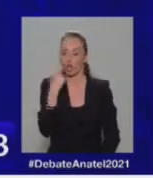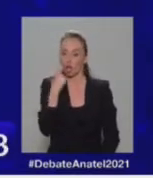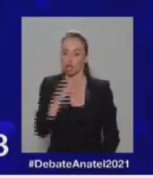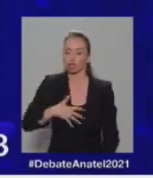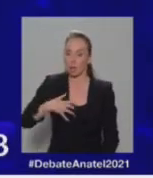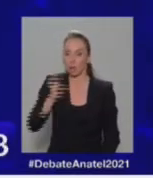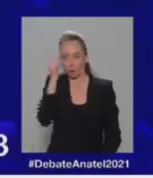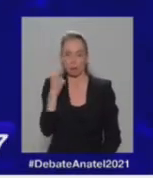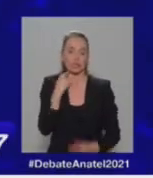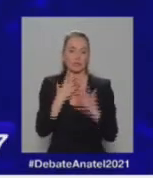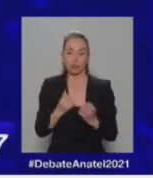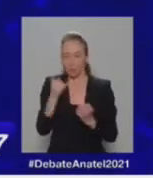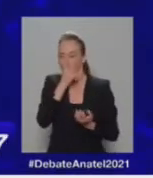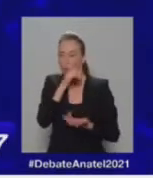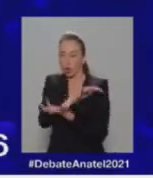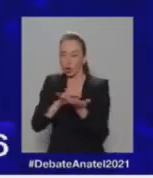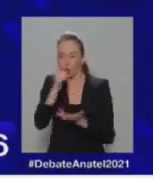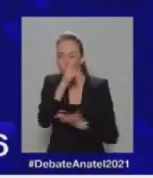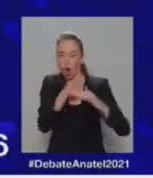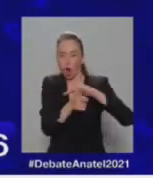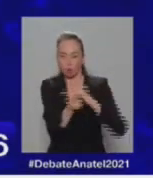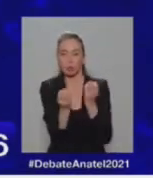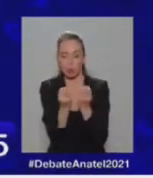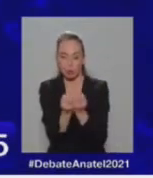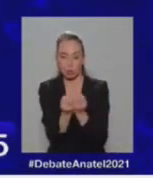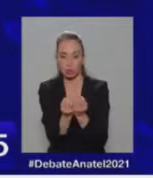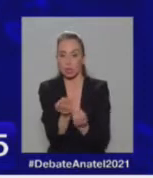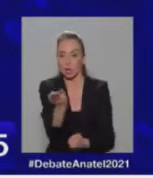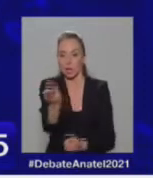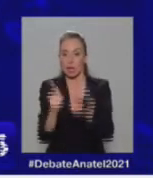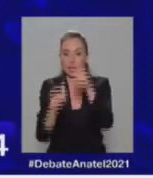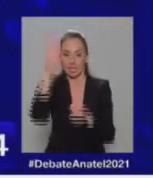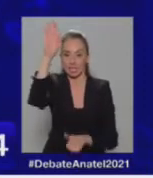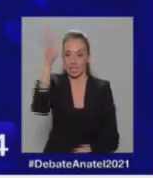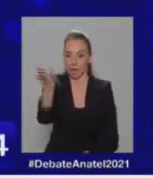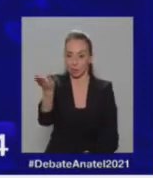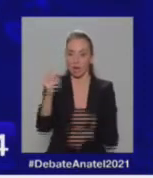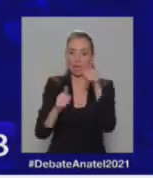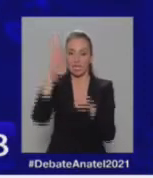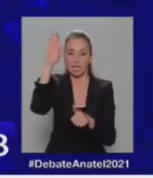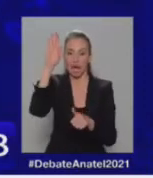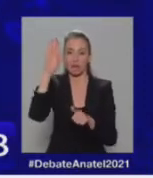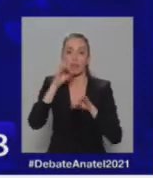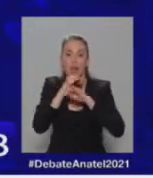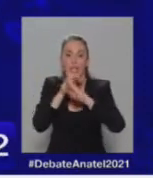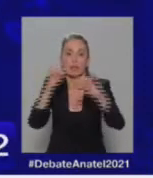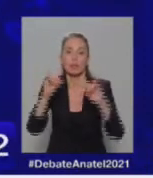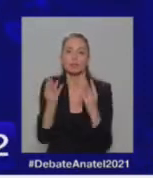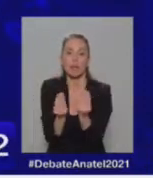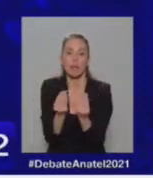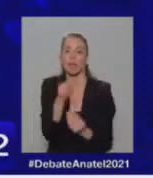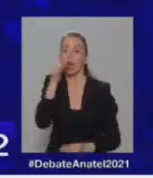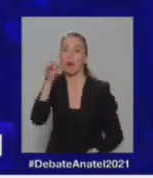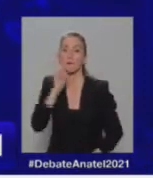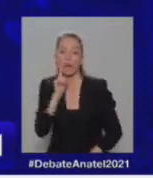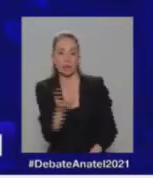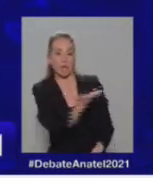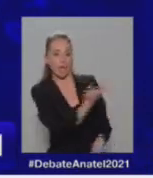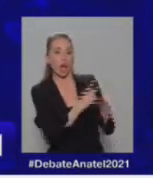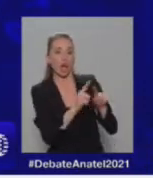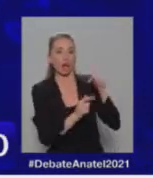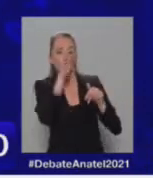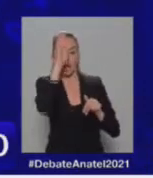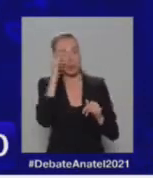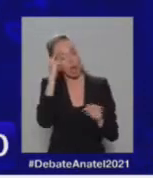debería tener la trascendencia que está teniendo de cara al proceso y hay que preocuparse de temas propios, más domésticos, si se quiere ver así.